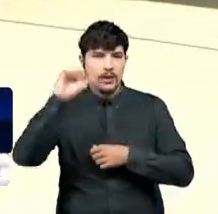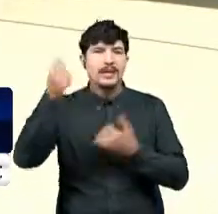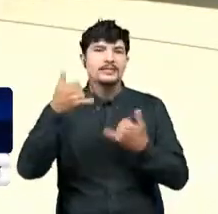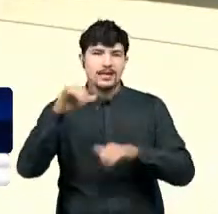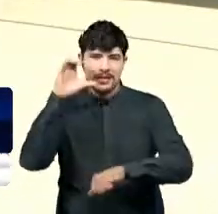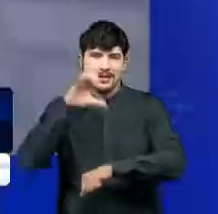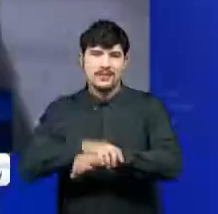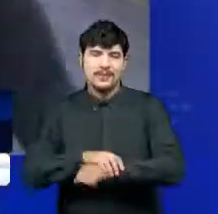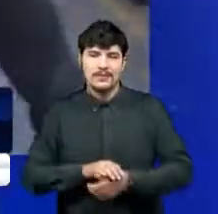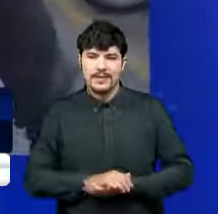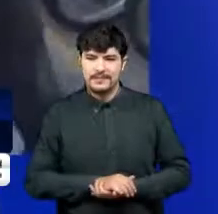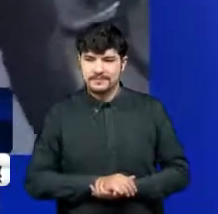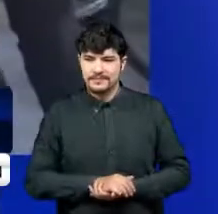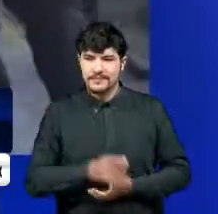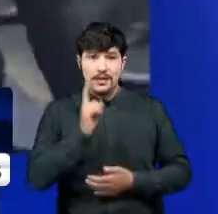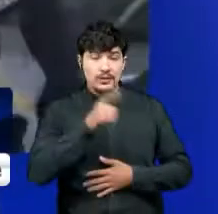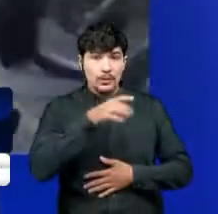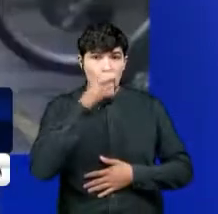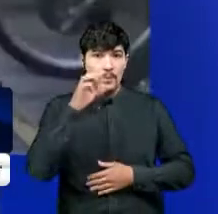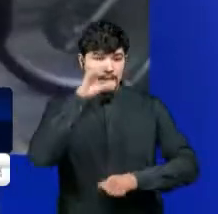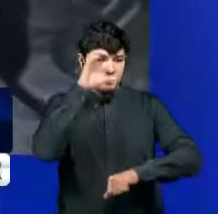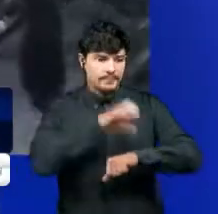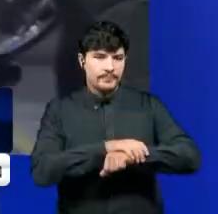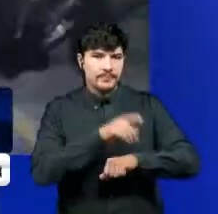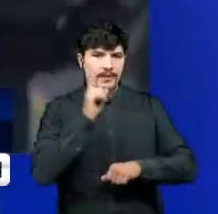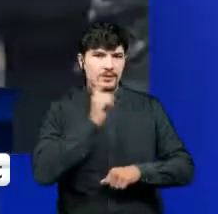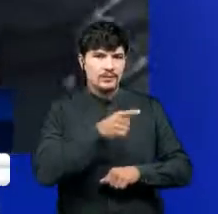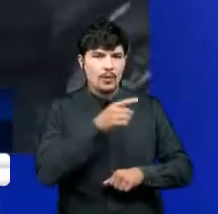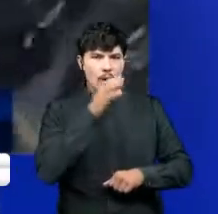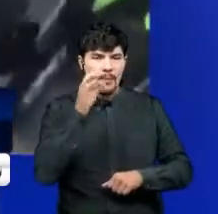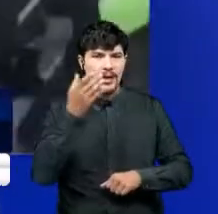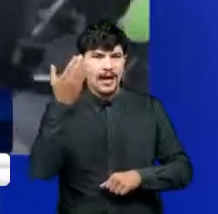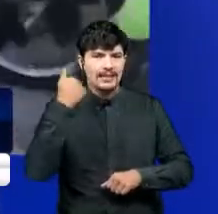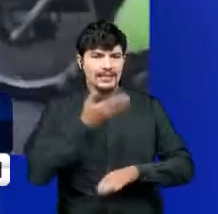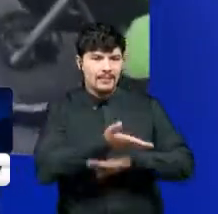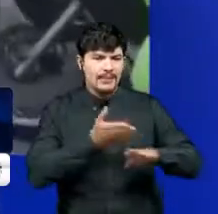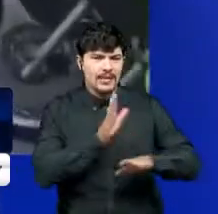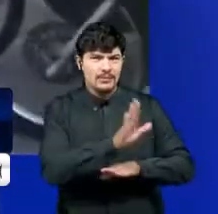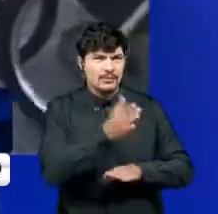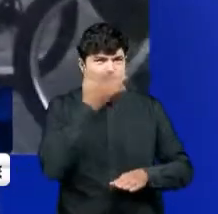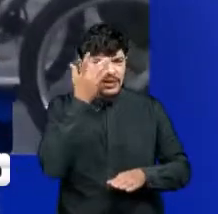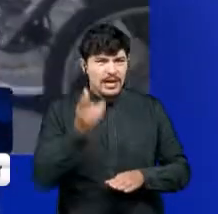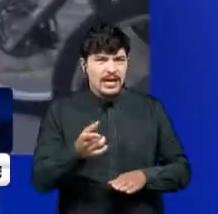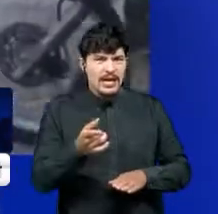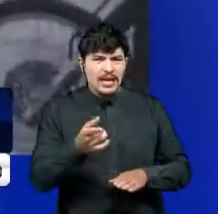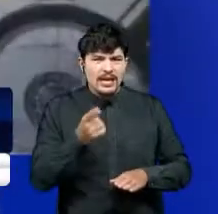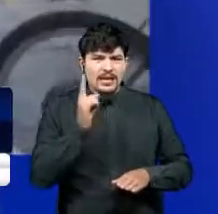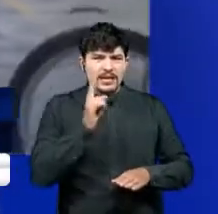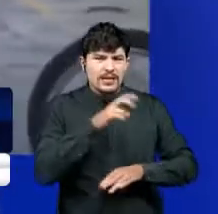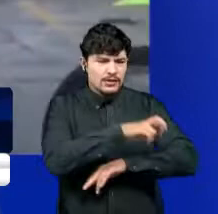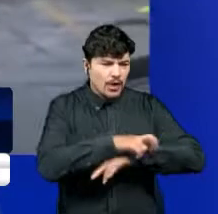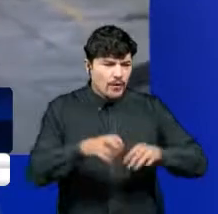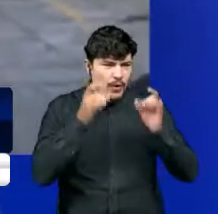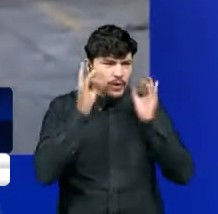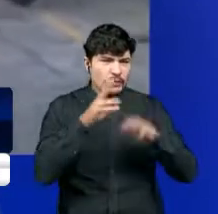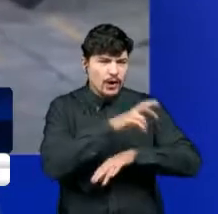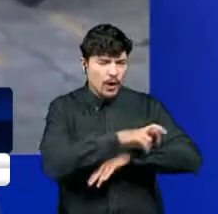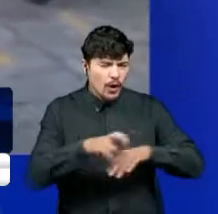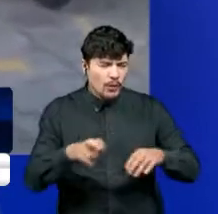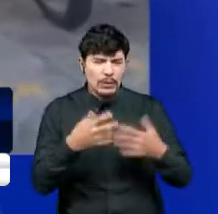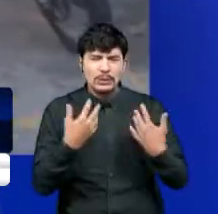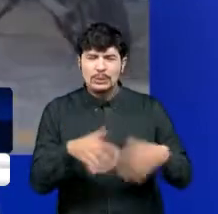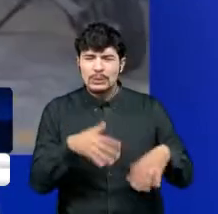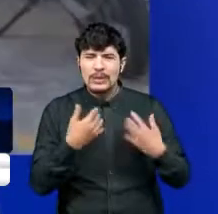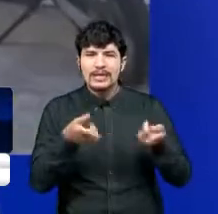capturado el hombre capturado según la autoridad estaba siendo requerido por los delitos de concierto para delinquir hurto agravado hurto calificado y